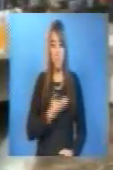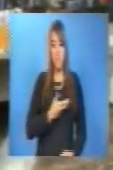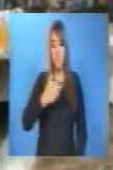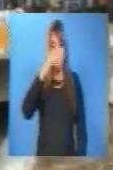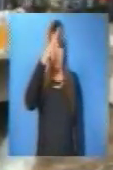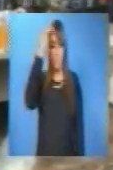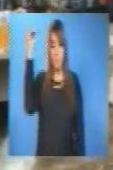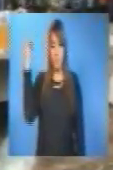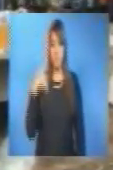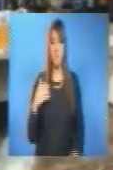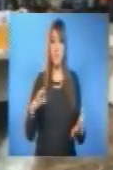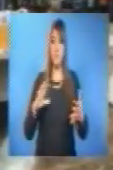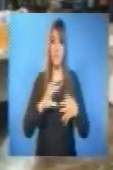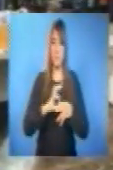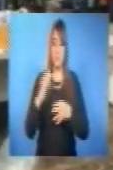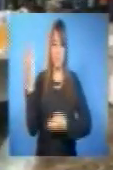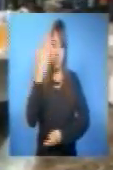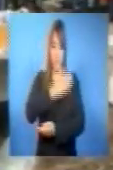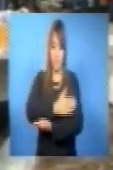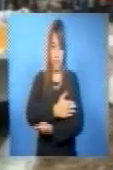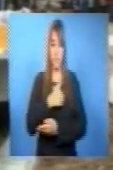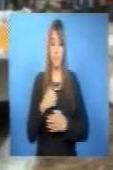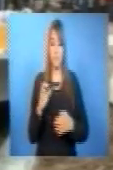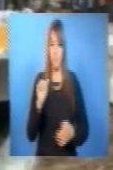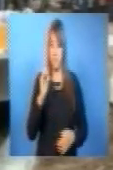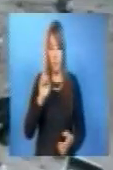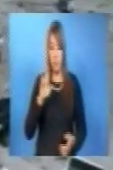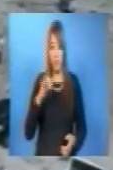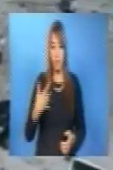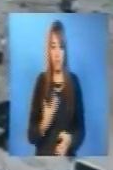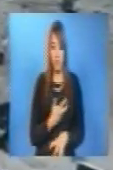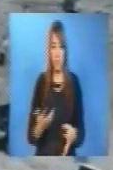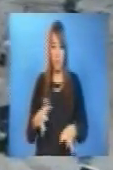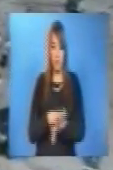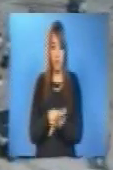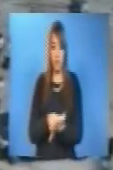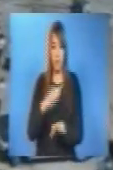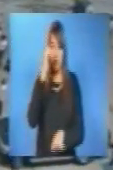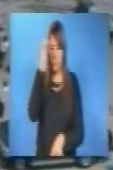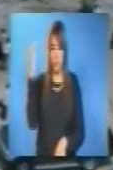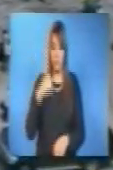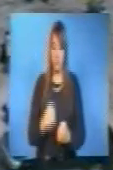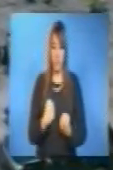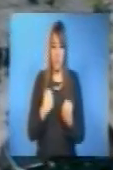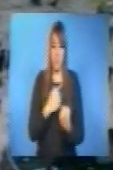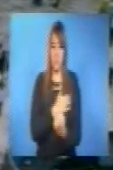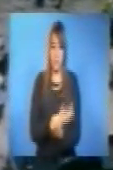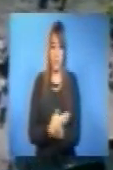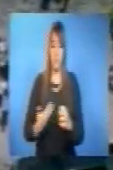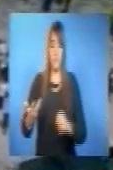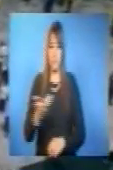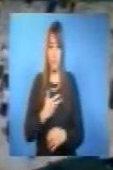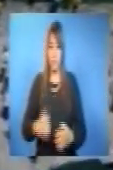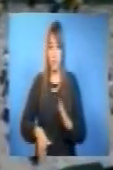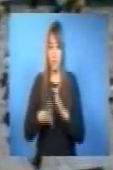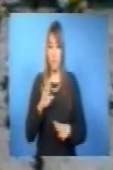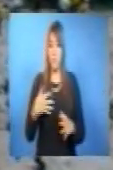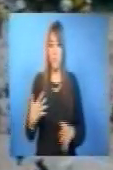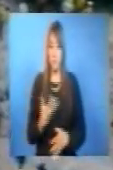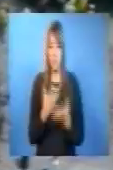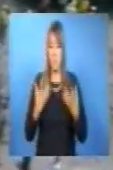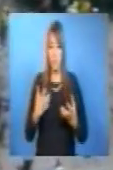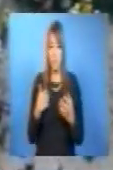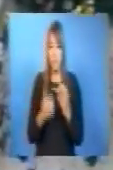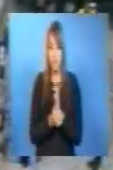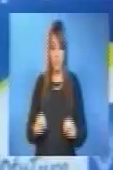La obra de conectividad es parte de la política integrada de movilidad y logística para el desarrollo productivo y facilitación del comercio